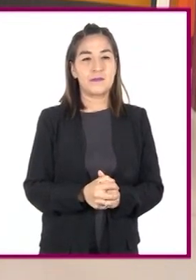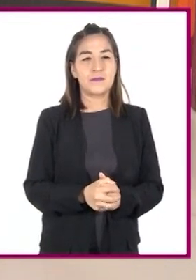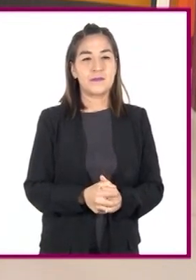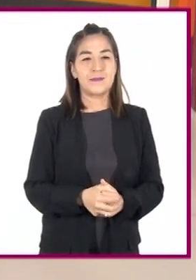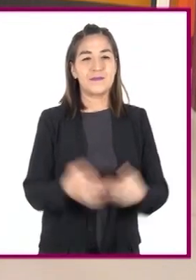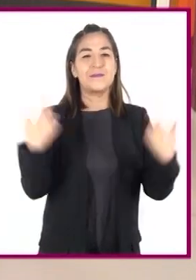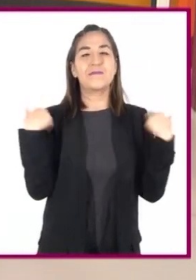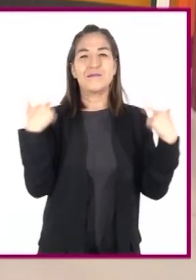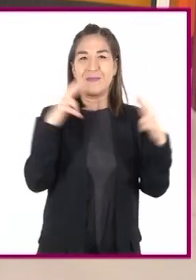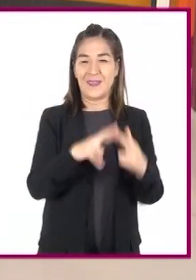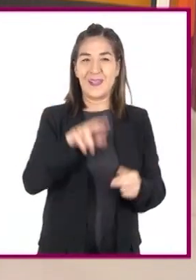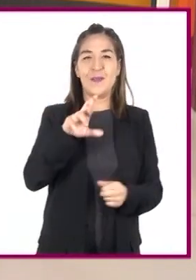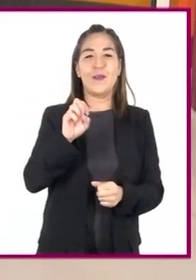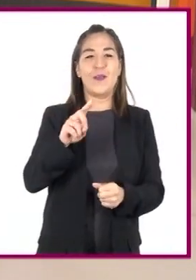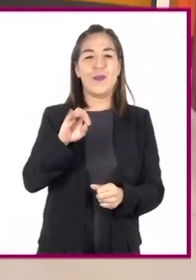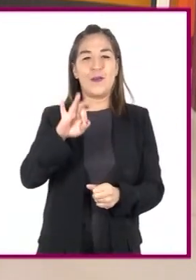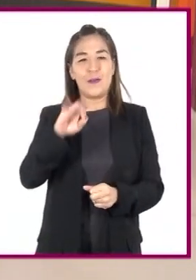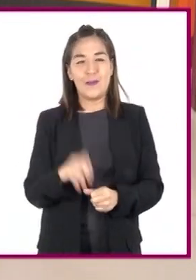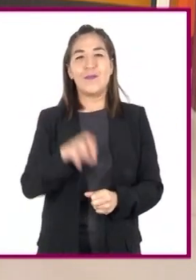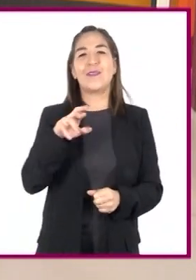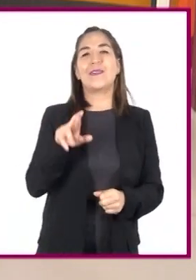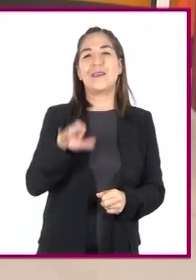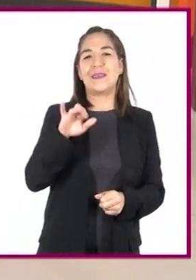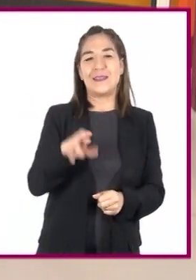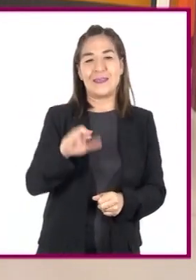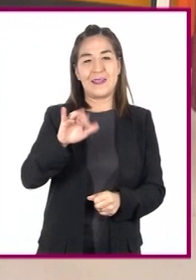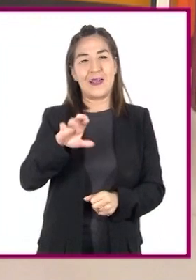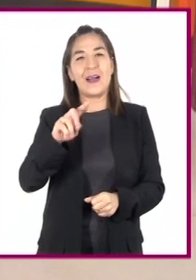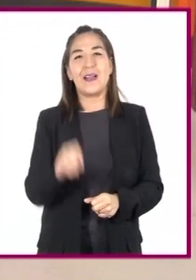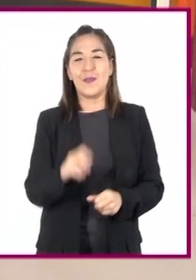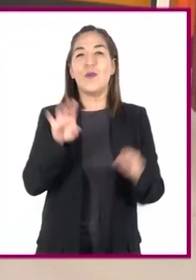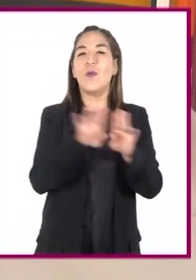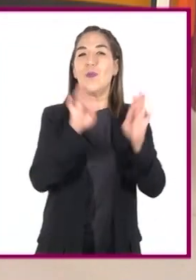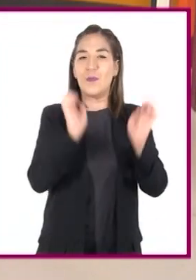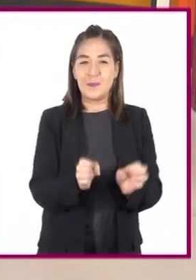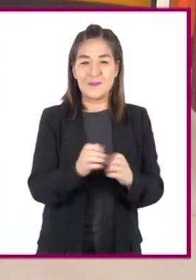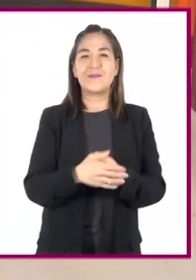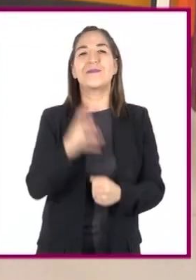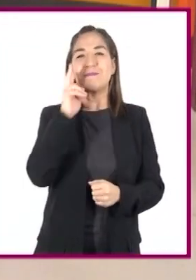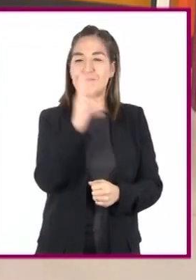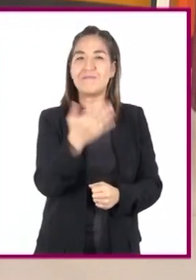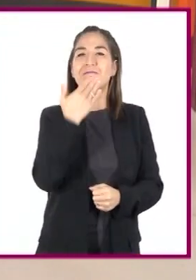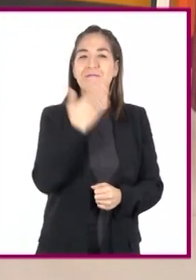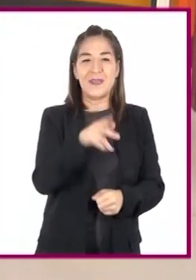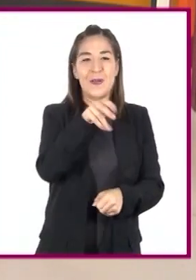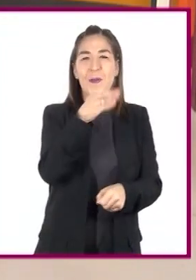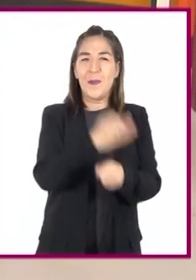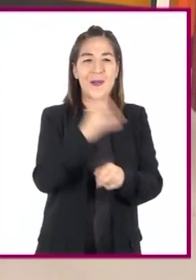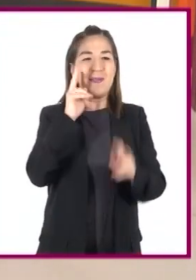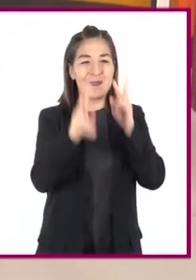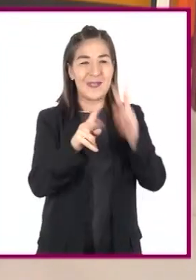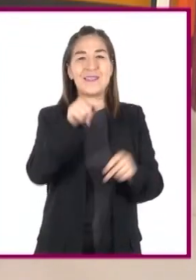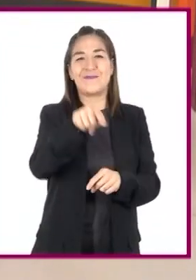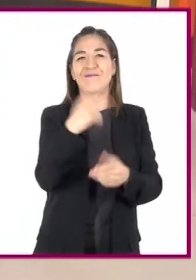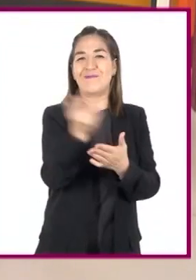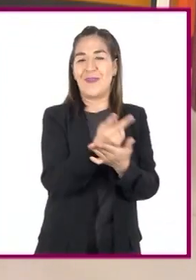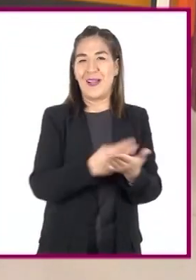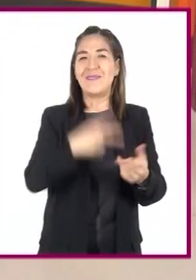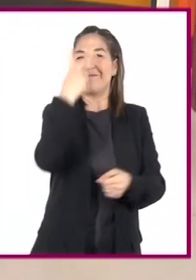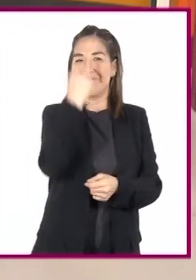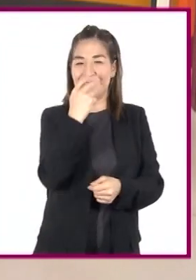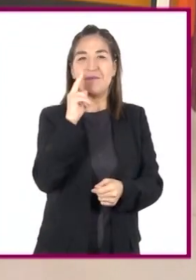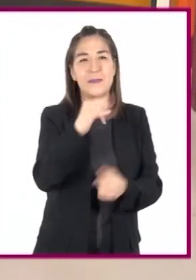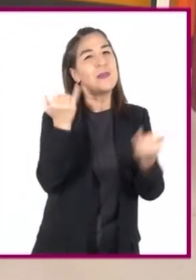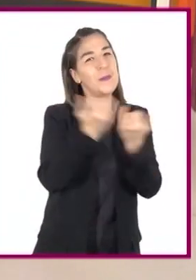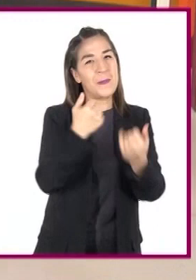Maestro Rodolfo, maestro Ricardo, ¿cómo han estado? Oigan, los he seguido en los programas de televisión. Asimismo, mis